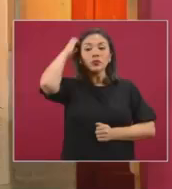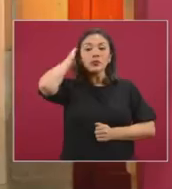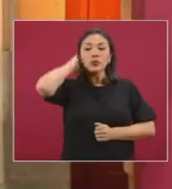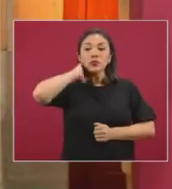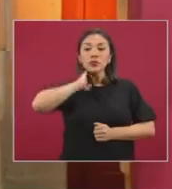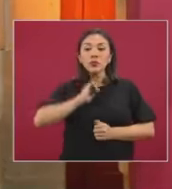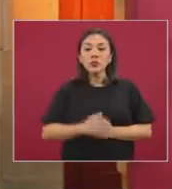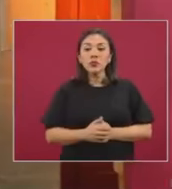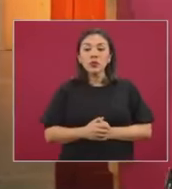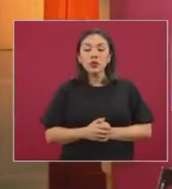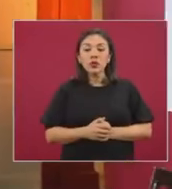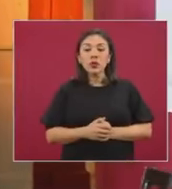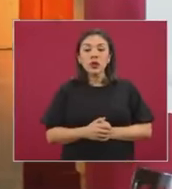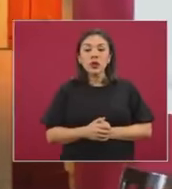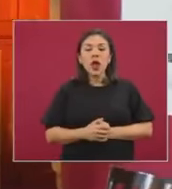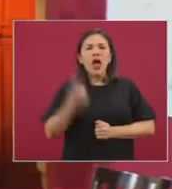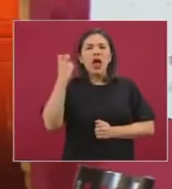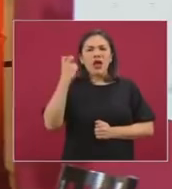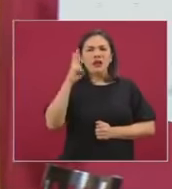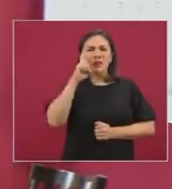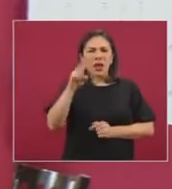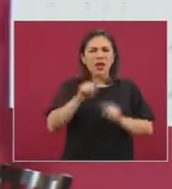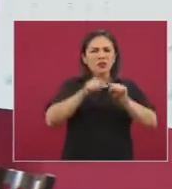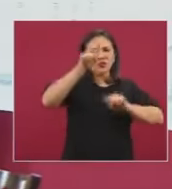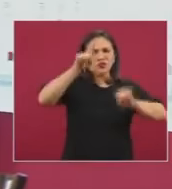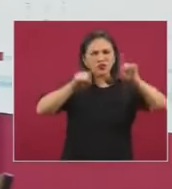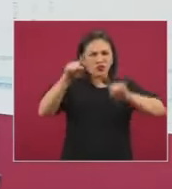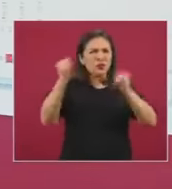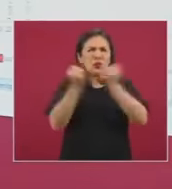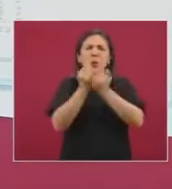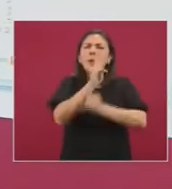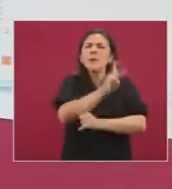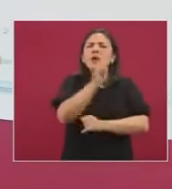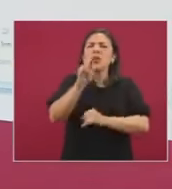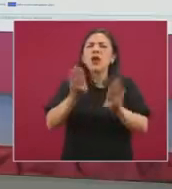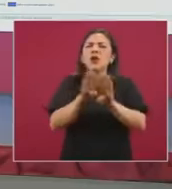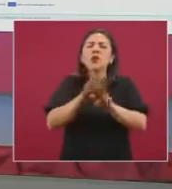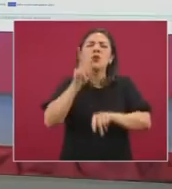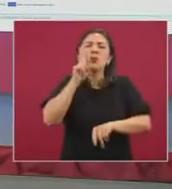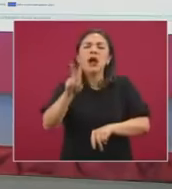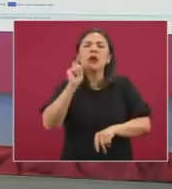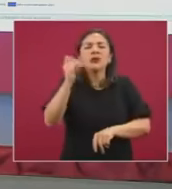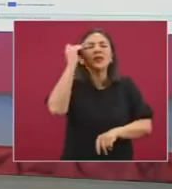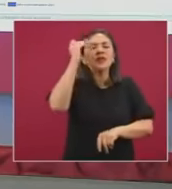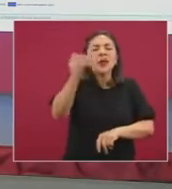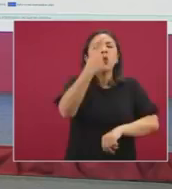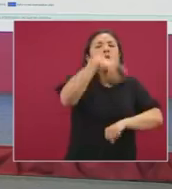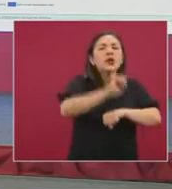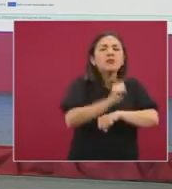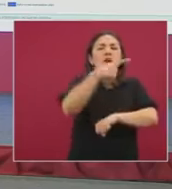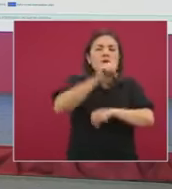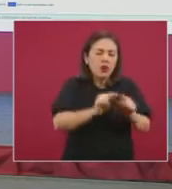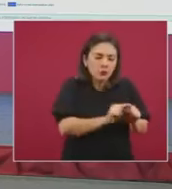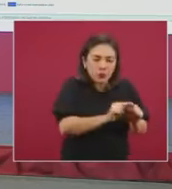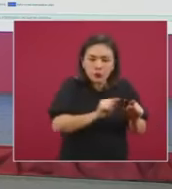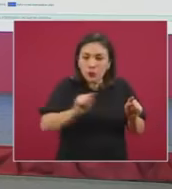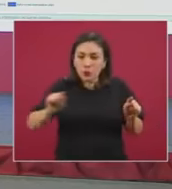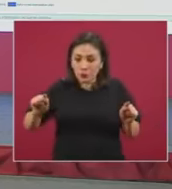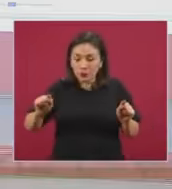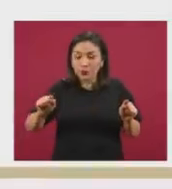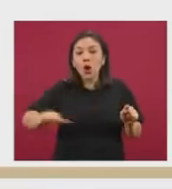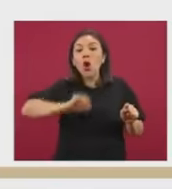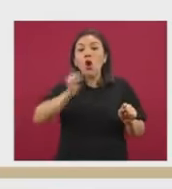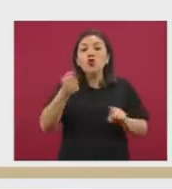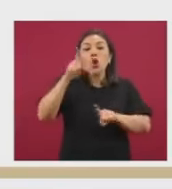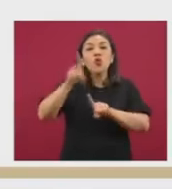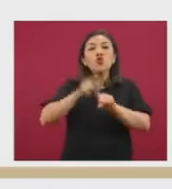Esta es la curva que presentamos, es una curva similar a las curvas epidémicas, donde tenemos el tiempo en semanas epidemiológicas, y lo que tenemos en las líneas